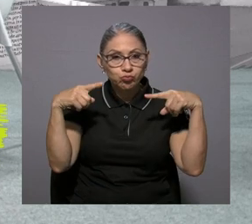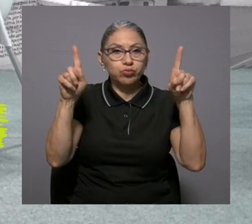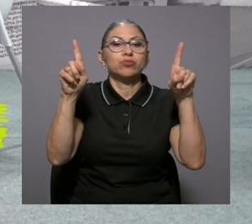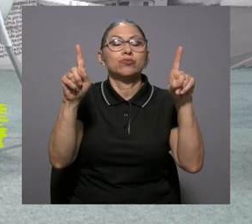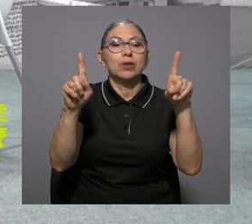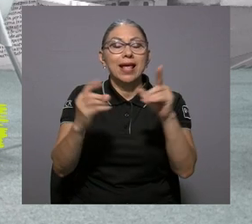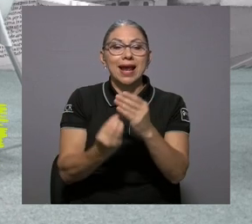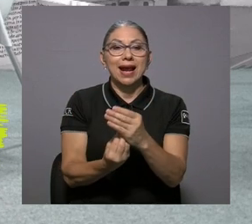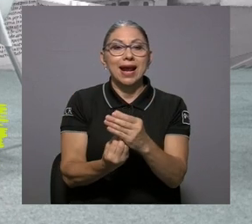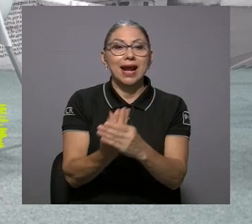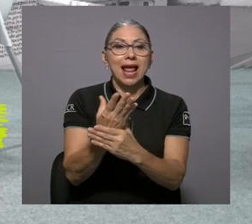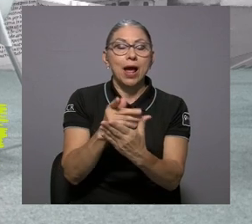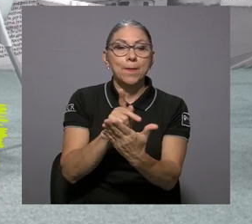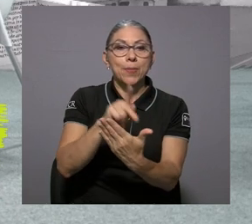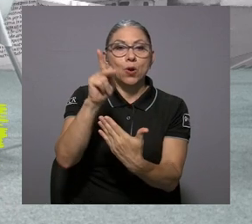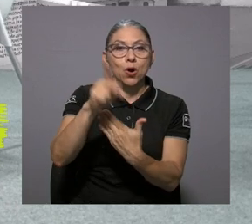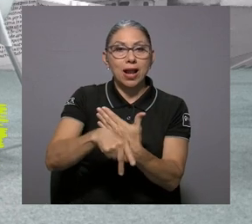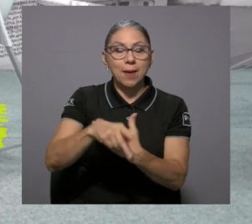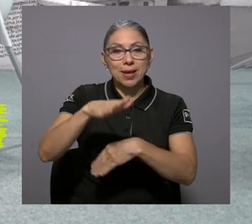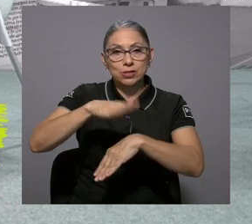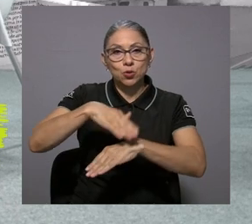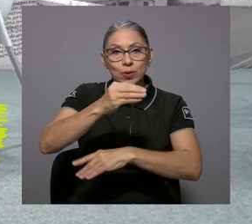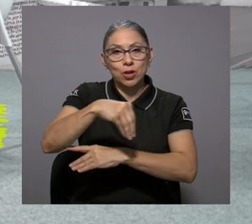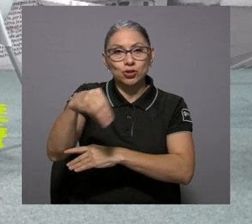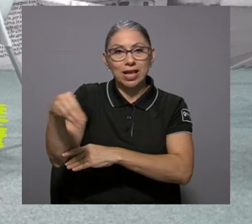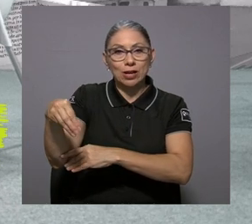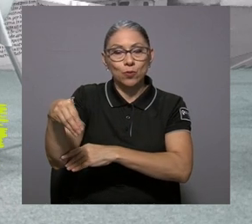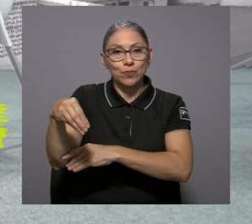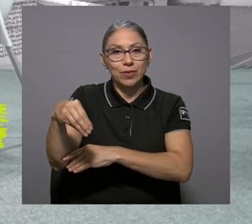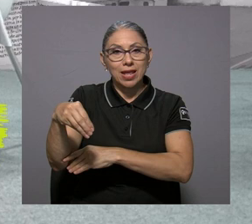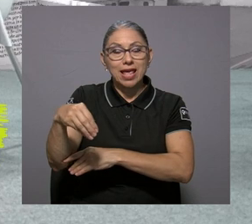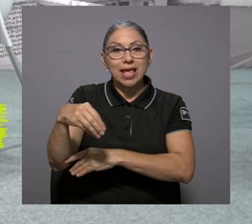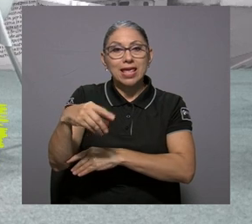un programa sobre el océano que durante los